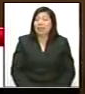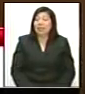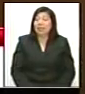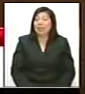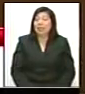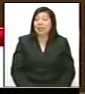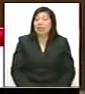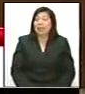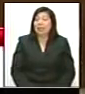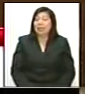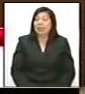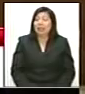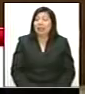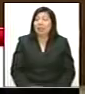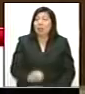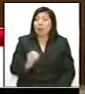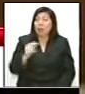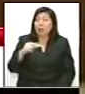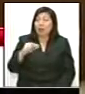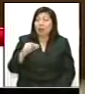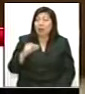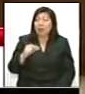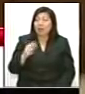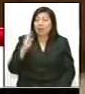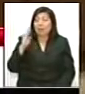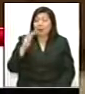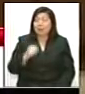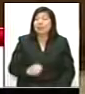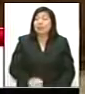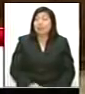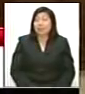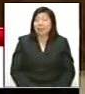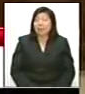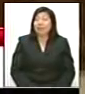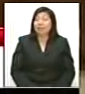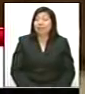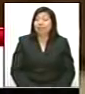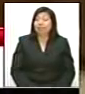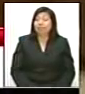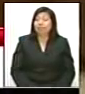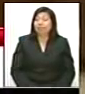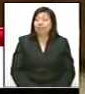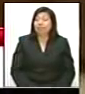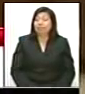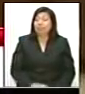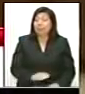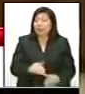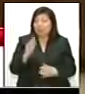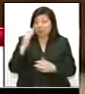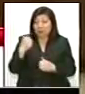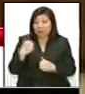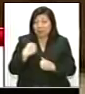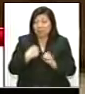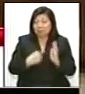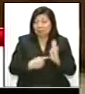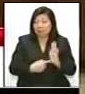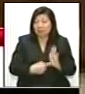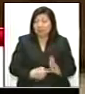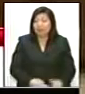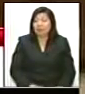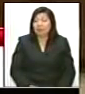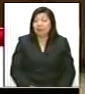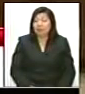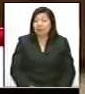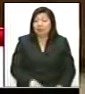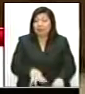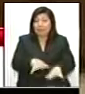de lo que pasa cuando las ONGs atan de pies y manos a la policía. Yo, en este caso, a todos los policías que estuvieron presentes ahí, los mandaría